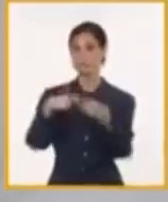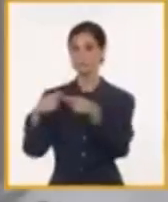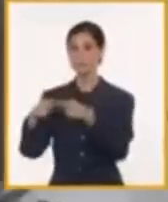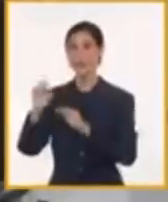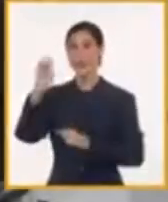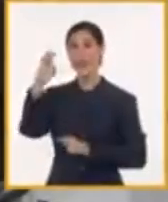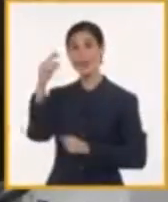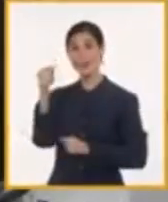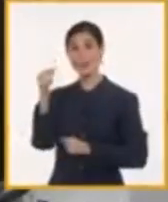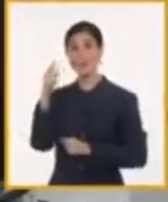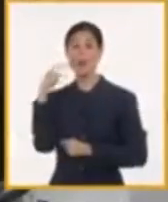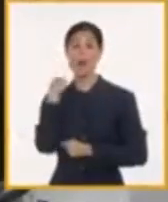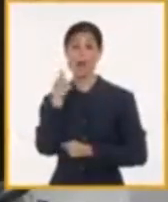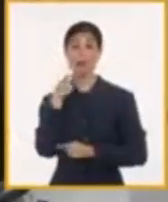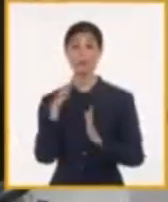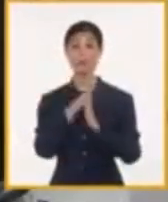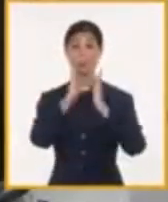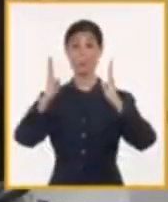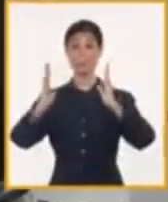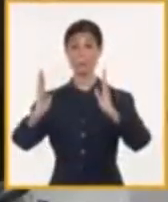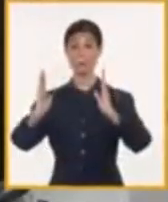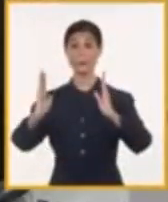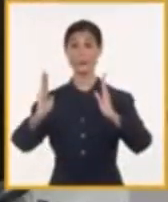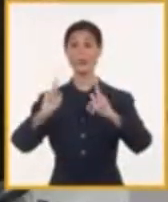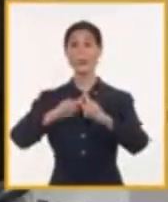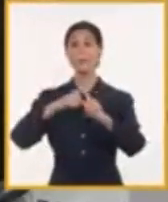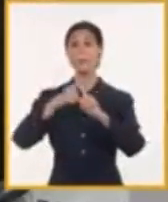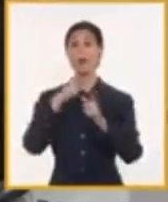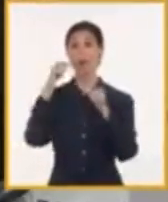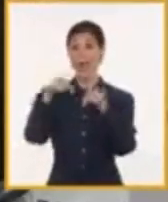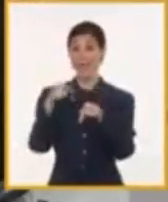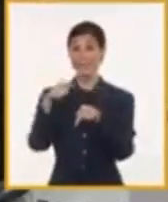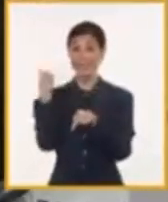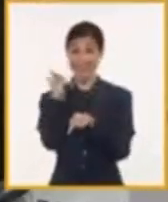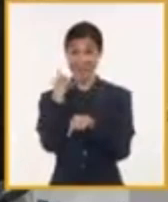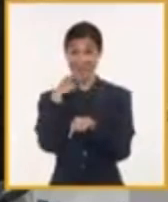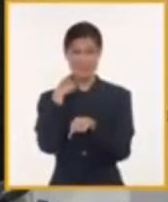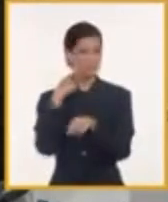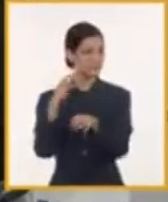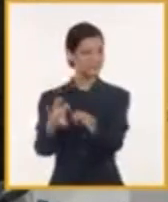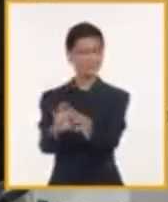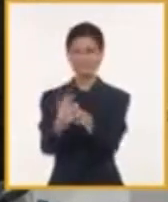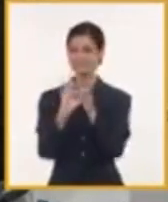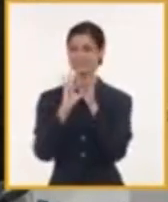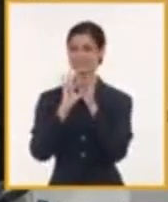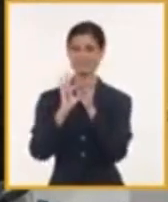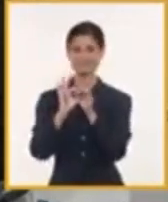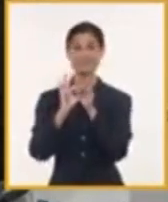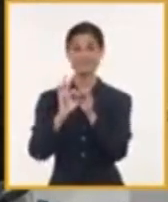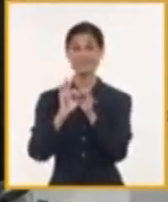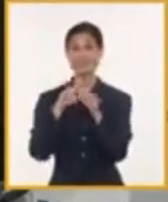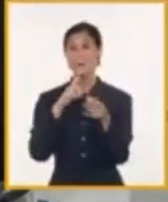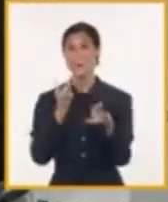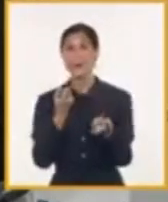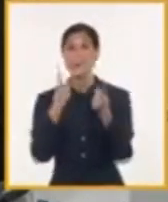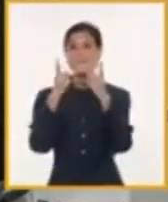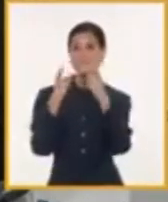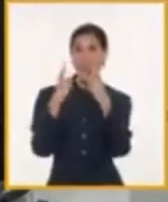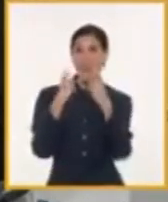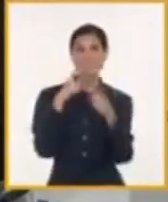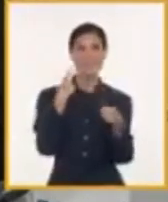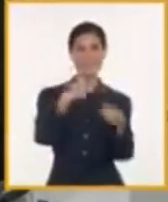los últimos años y más agravado en este año, caracterizado por déficit de recursos